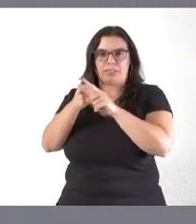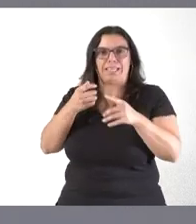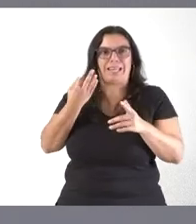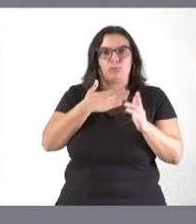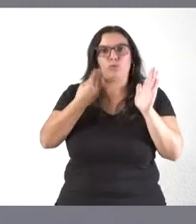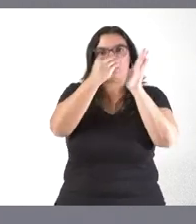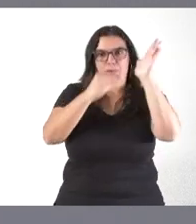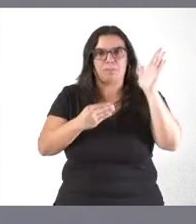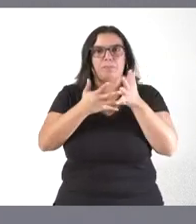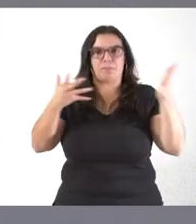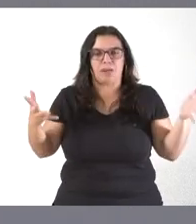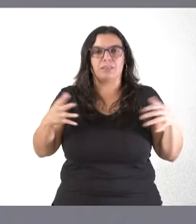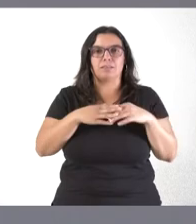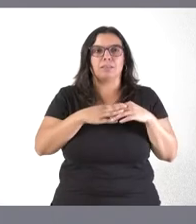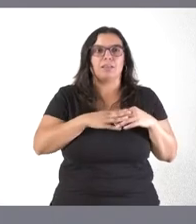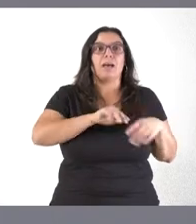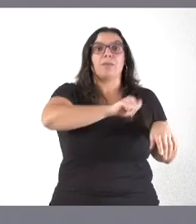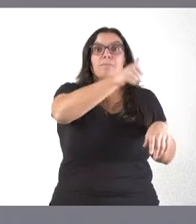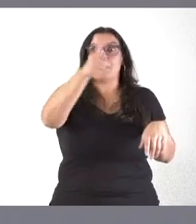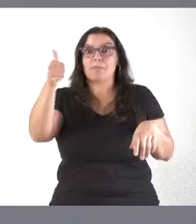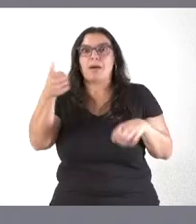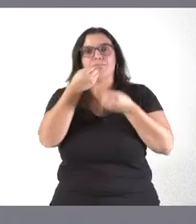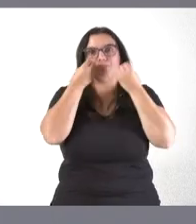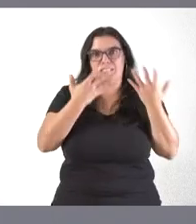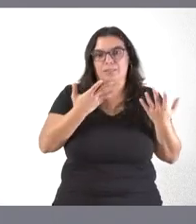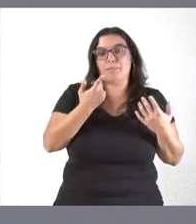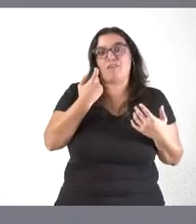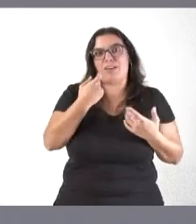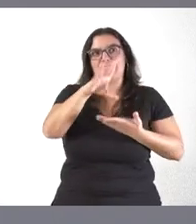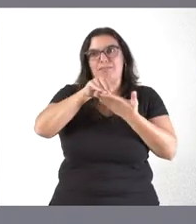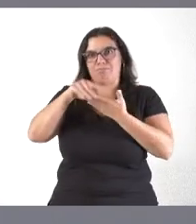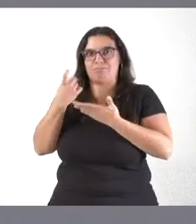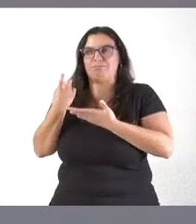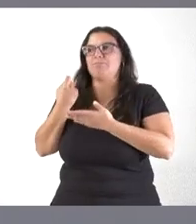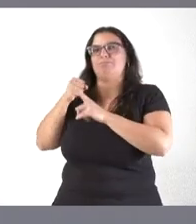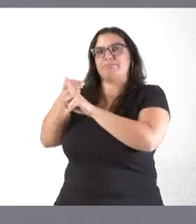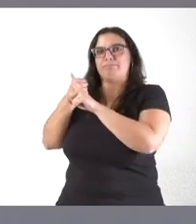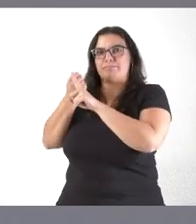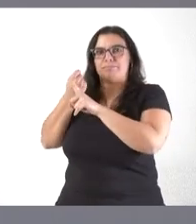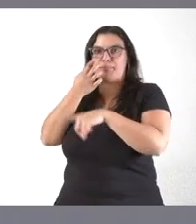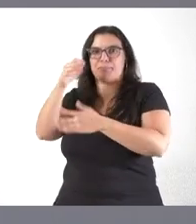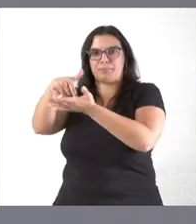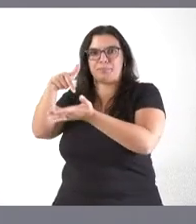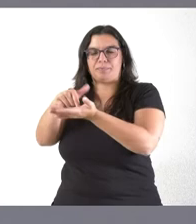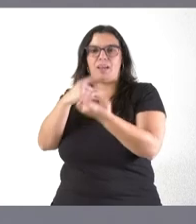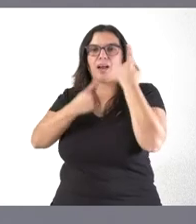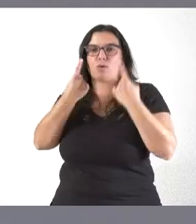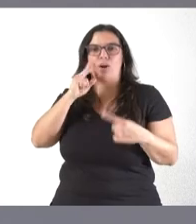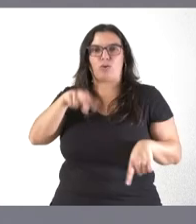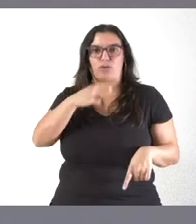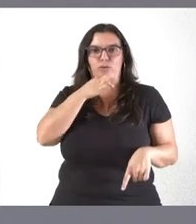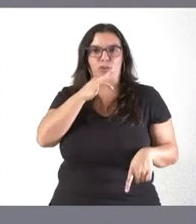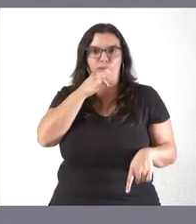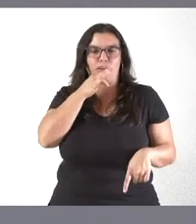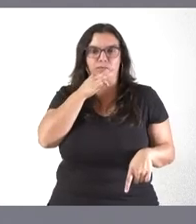nos congratulamos por lo hecho pero también recogemos la reivindicaciones que pueda haber por las partes que puedan no haber sido reconocidas